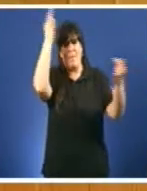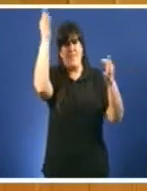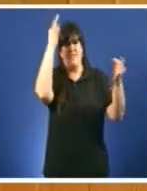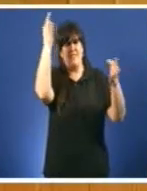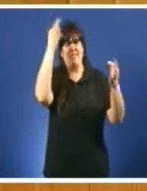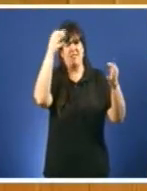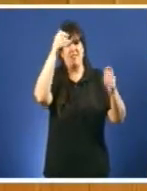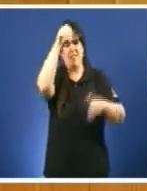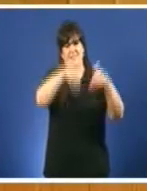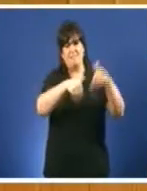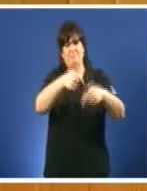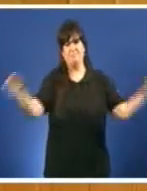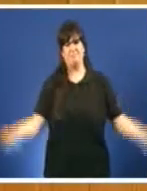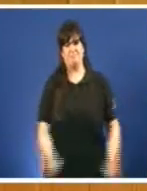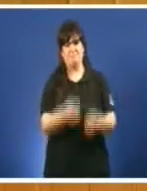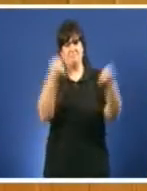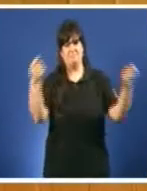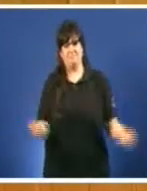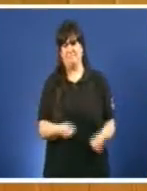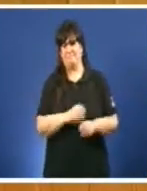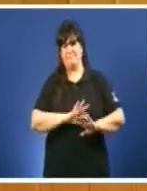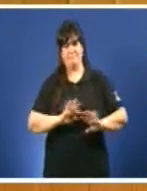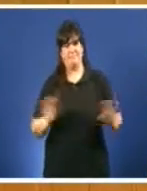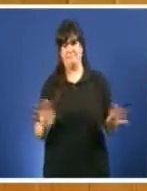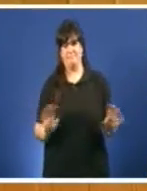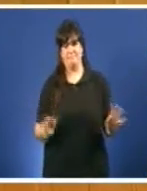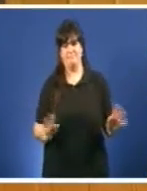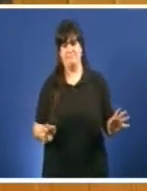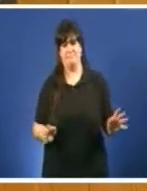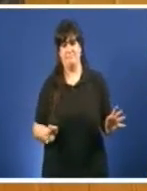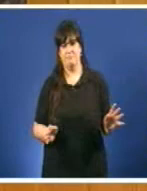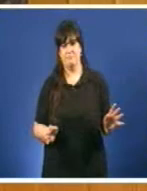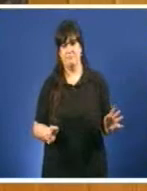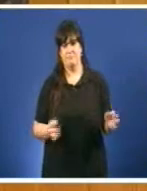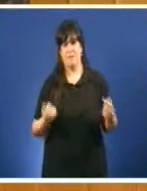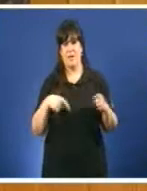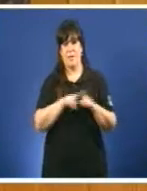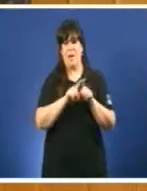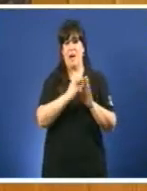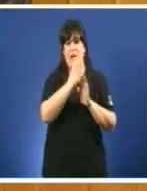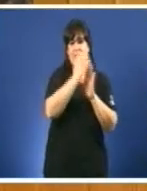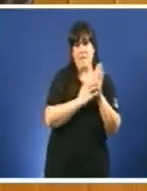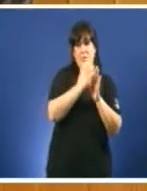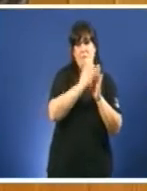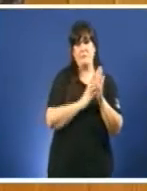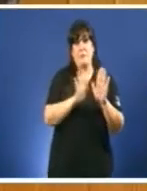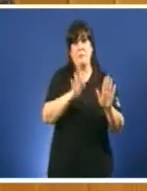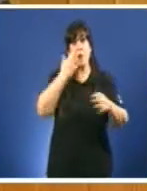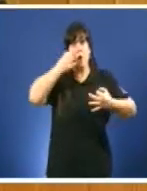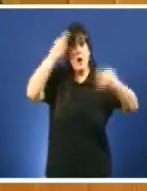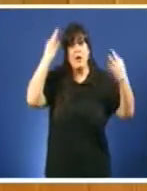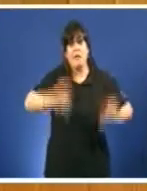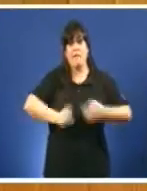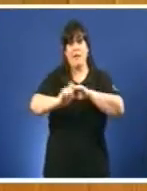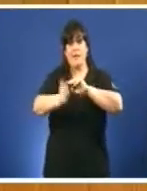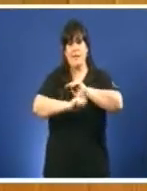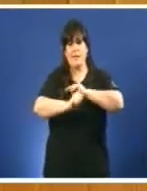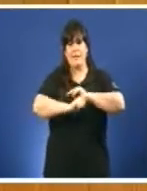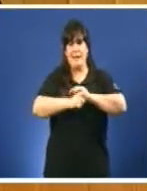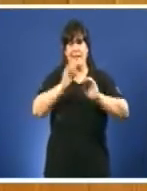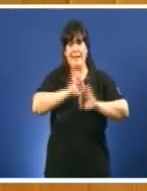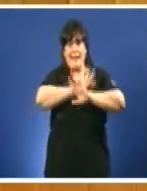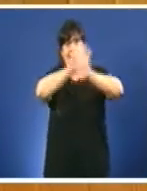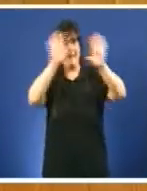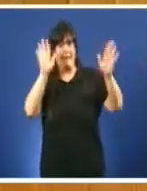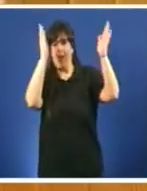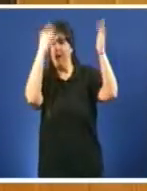electoralistas de corto alcance, unha batería de deducións sen unha estrategia definida, sen estar realmente incardinadas